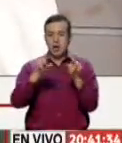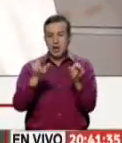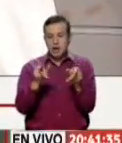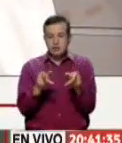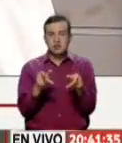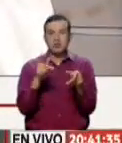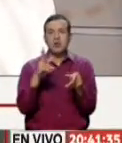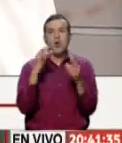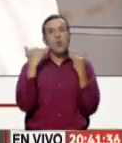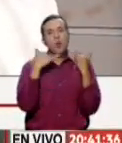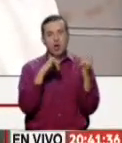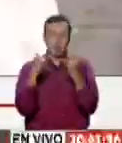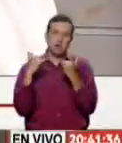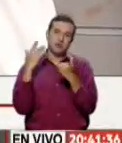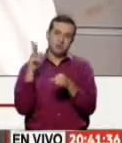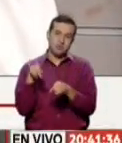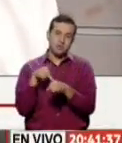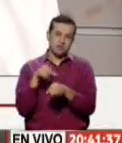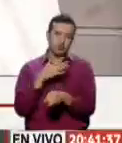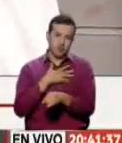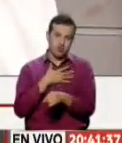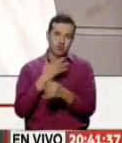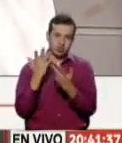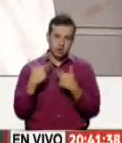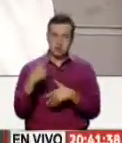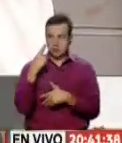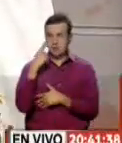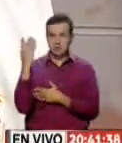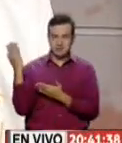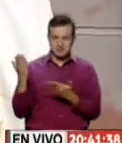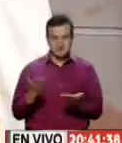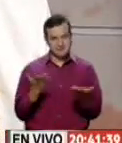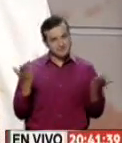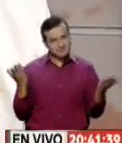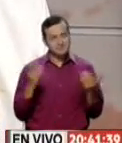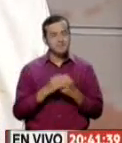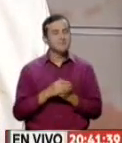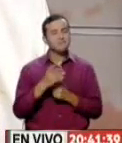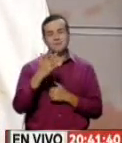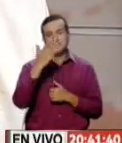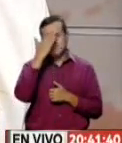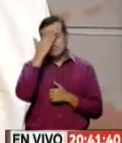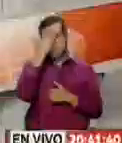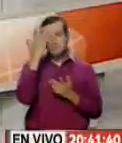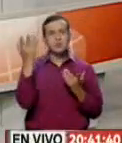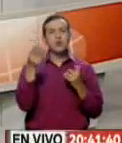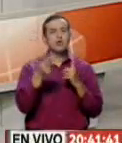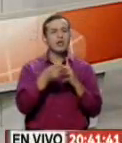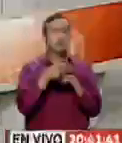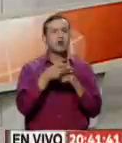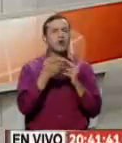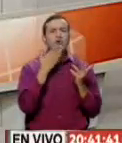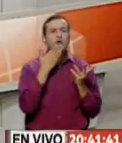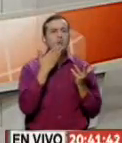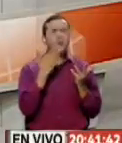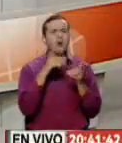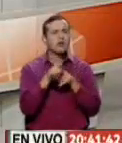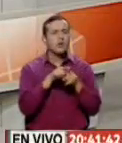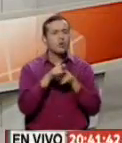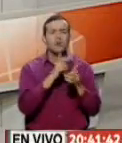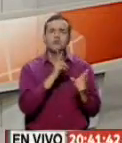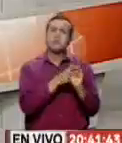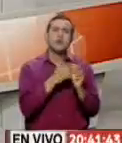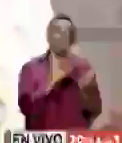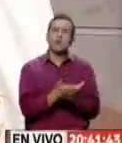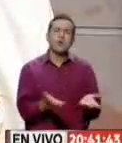un juego. Y yo lo cogí de profesión, y mírenme ahora, estoy acá. ¿Y cómo te enteraste de este reality en las puertas del horno?